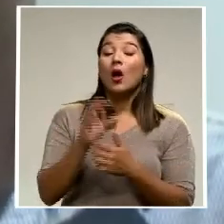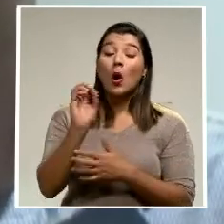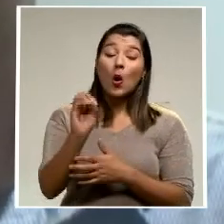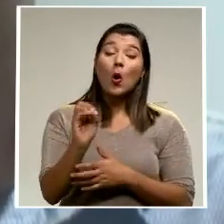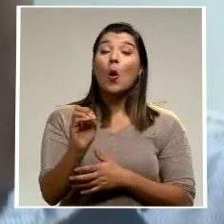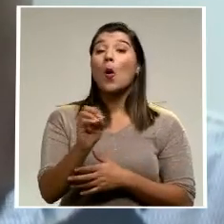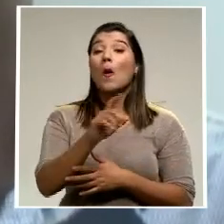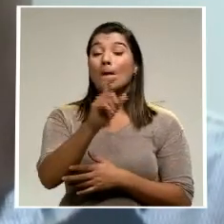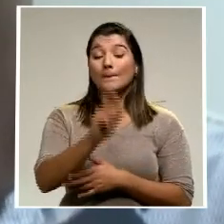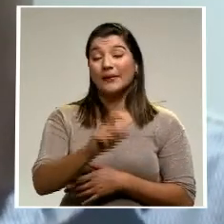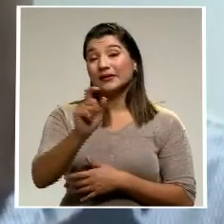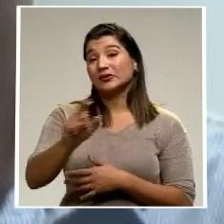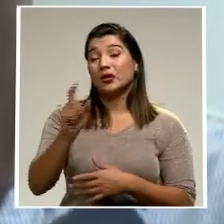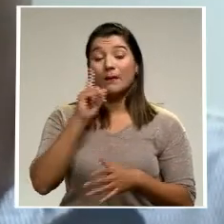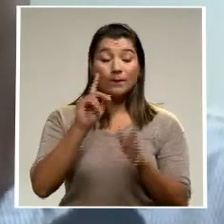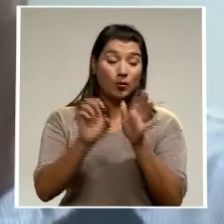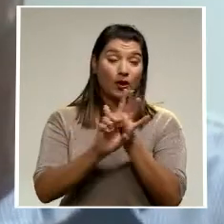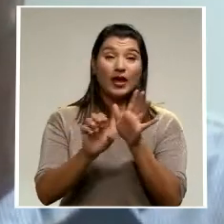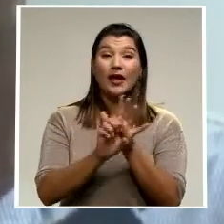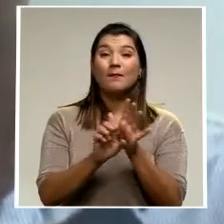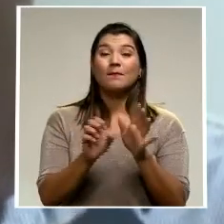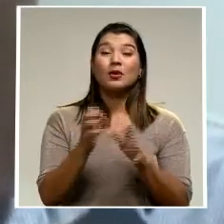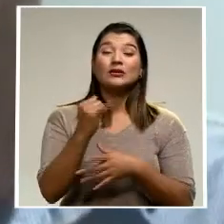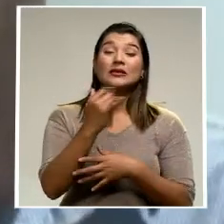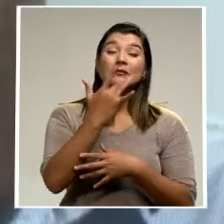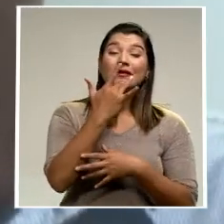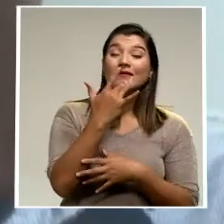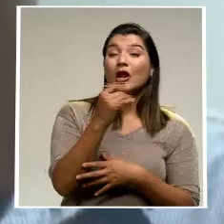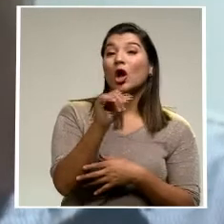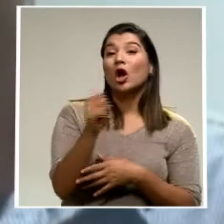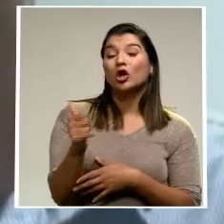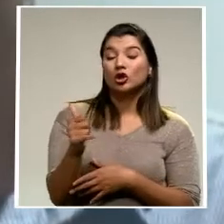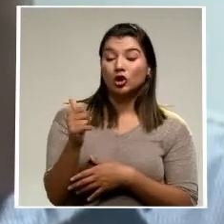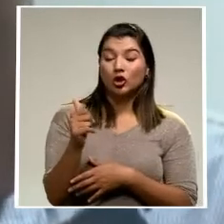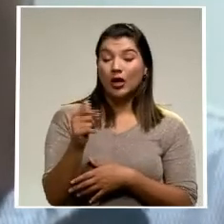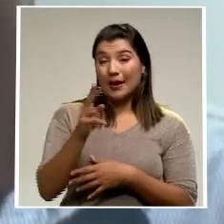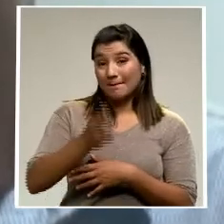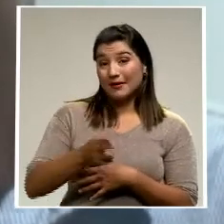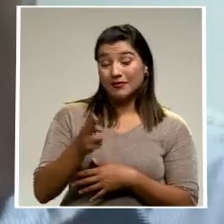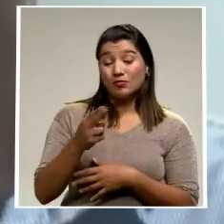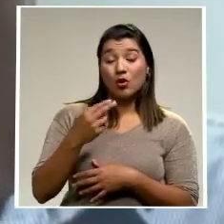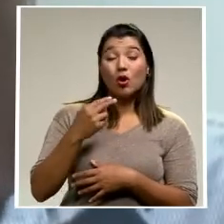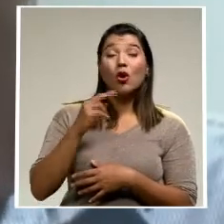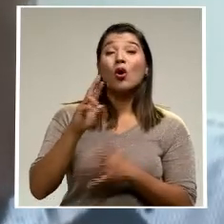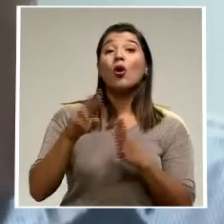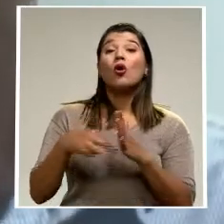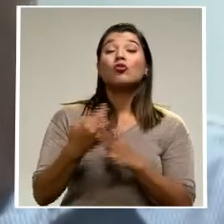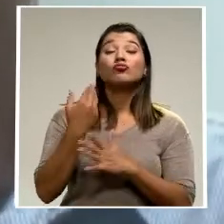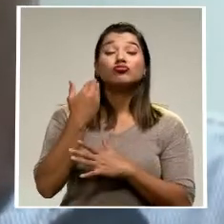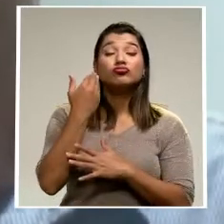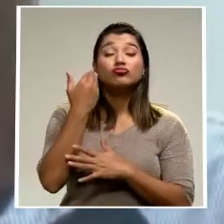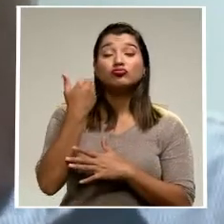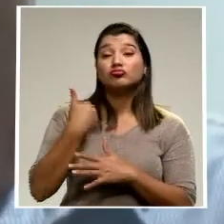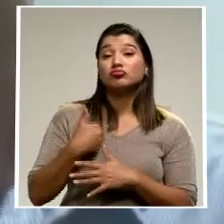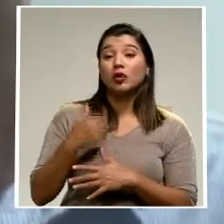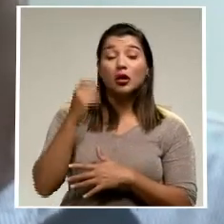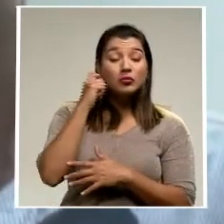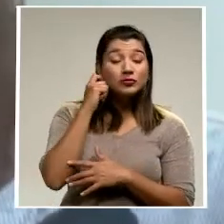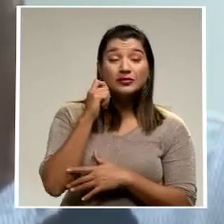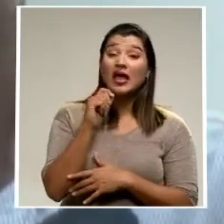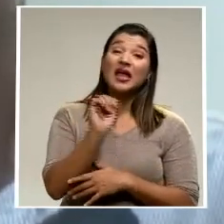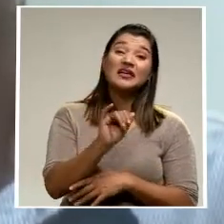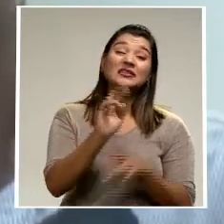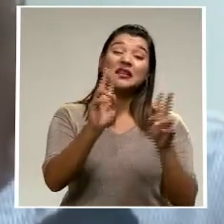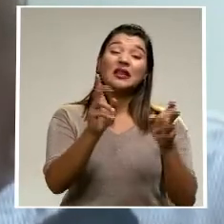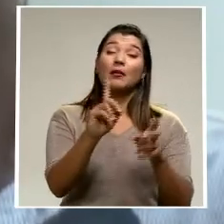con diferencias, por ejemplo, de preferencias sexuales y demás, no son temas que les preocupan igual que los derechos humanos, y entonces estaría pescando